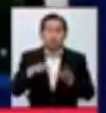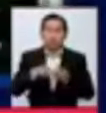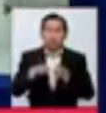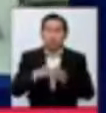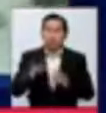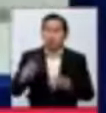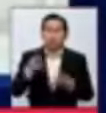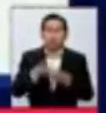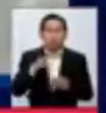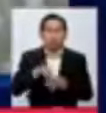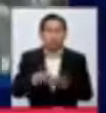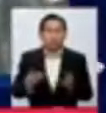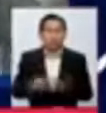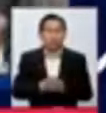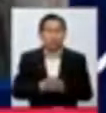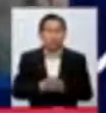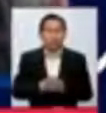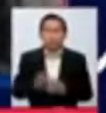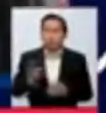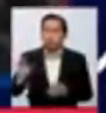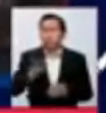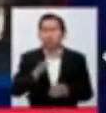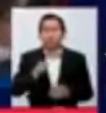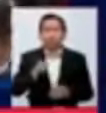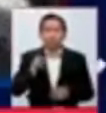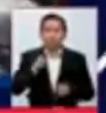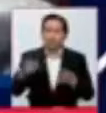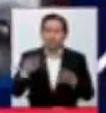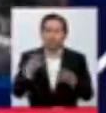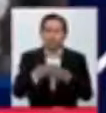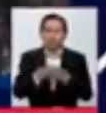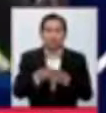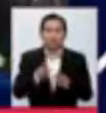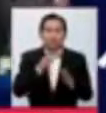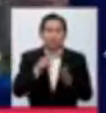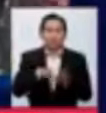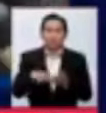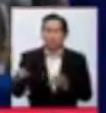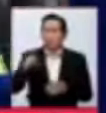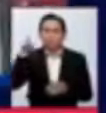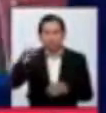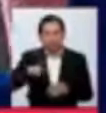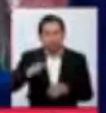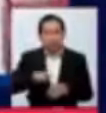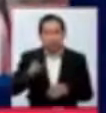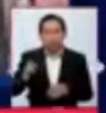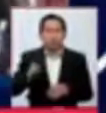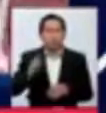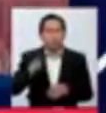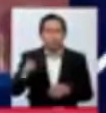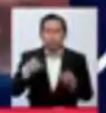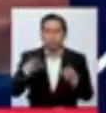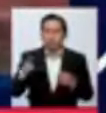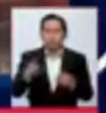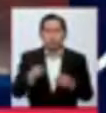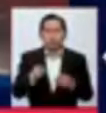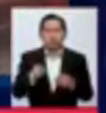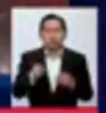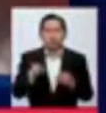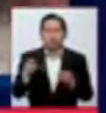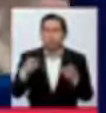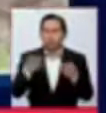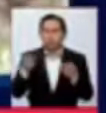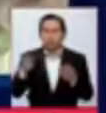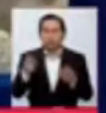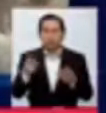el penal citado. Las privadas de libertad también han señalado que necesitan mantener la posibilidad para poder